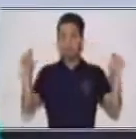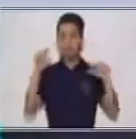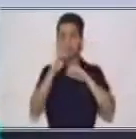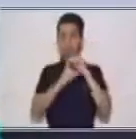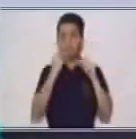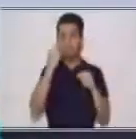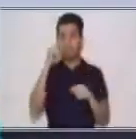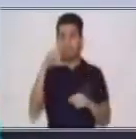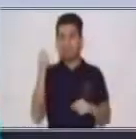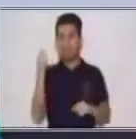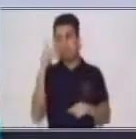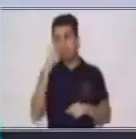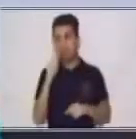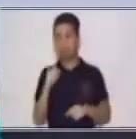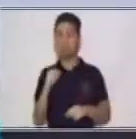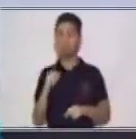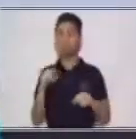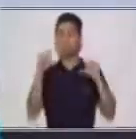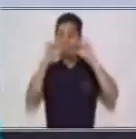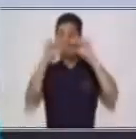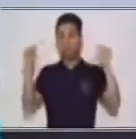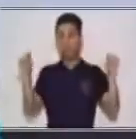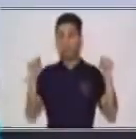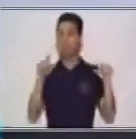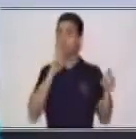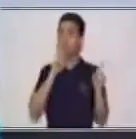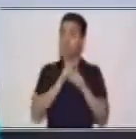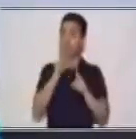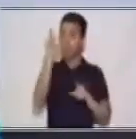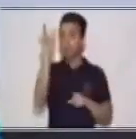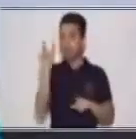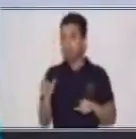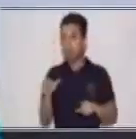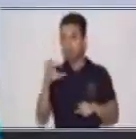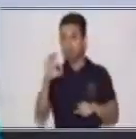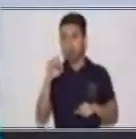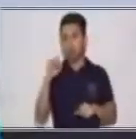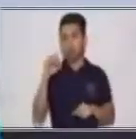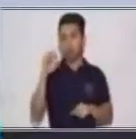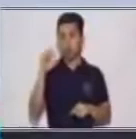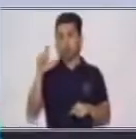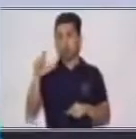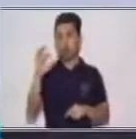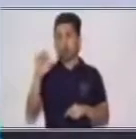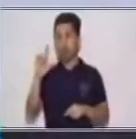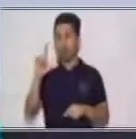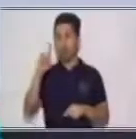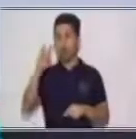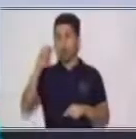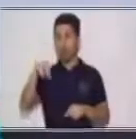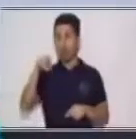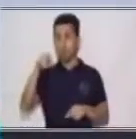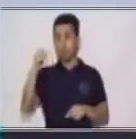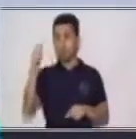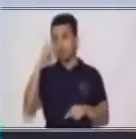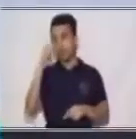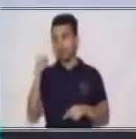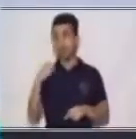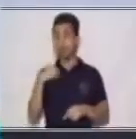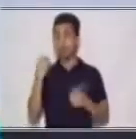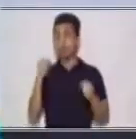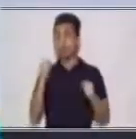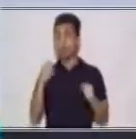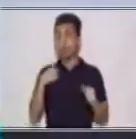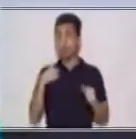horizontal y las columnas en posición vertical. Veamos de que cuando yo cree mi determinante, yo voy a